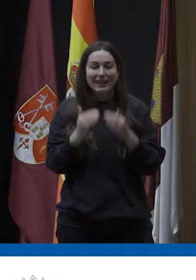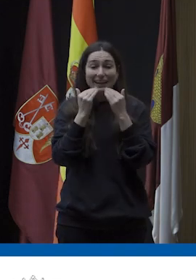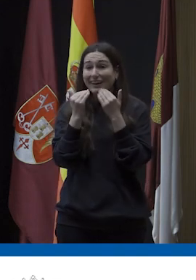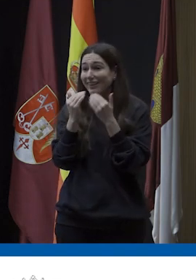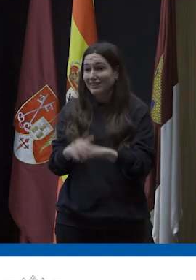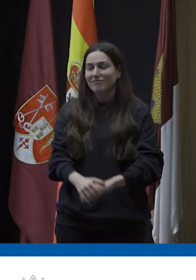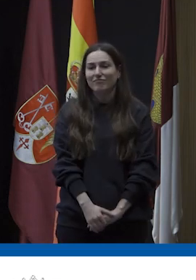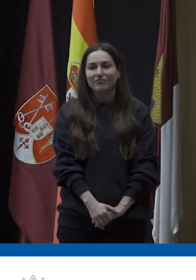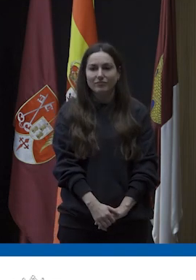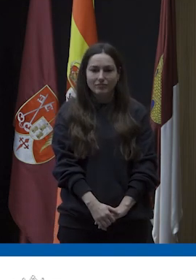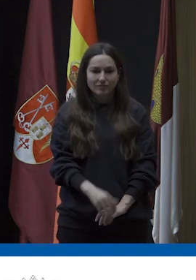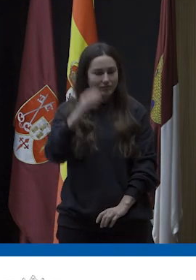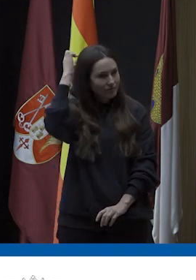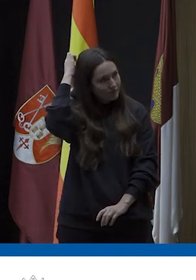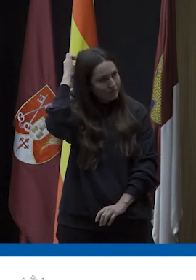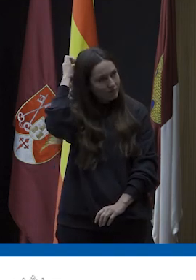Gracias.